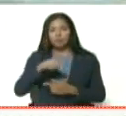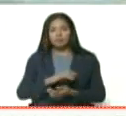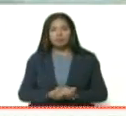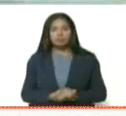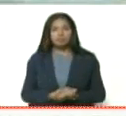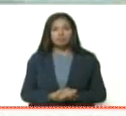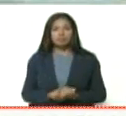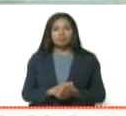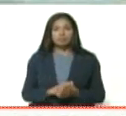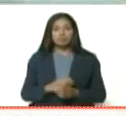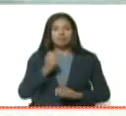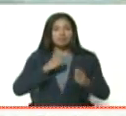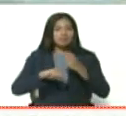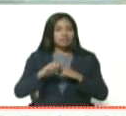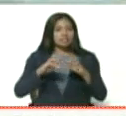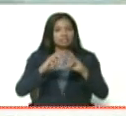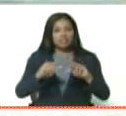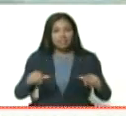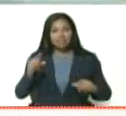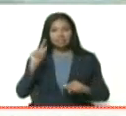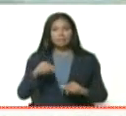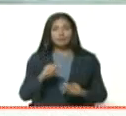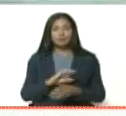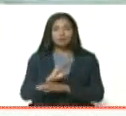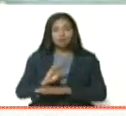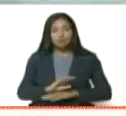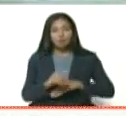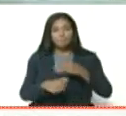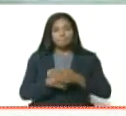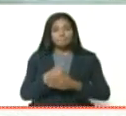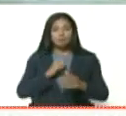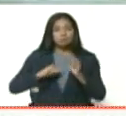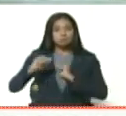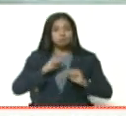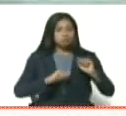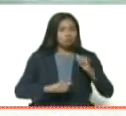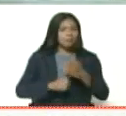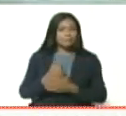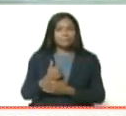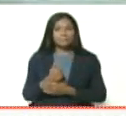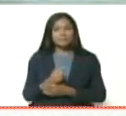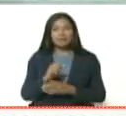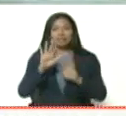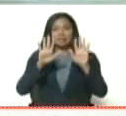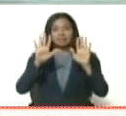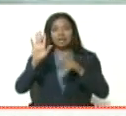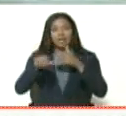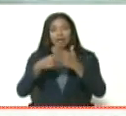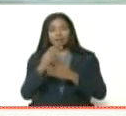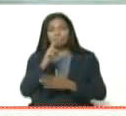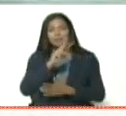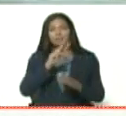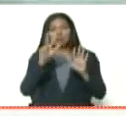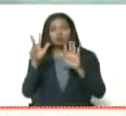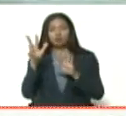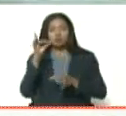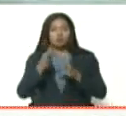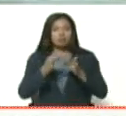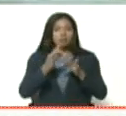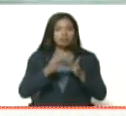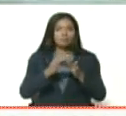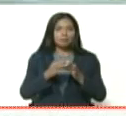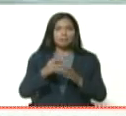defensa terrestre, blindada. Vamos a desplegarla del 10 al 28 de septiembre, porque Venezuela se